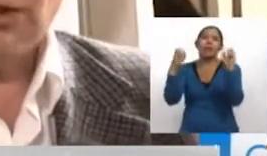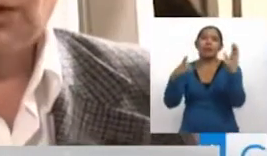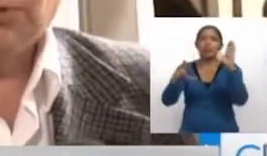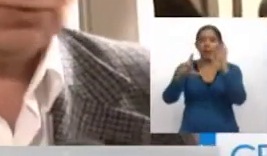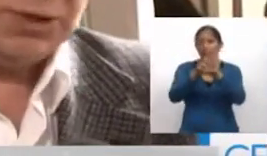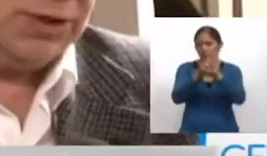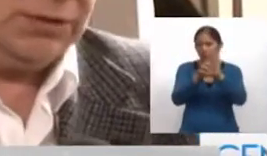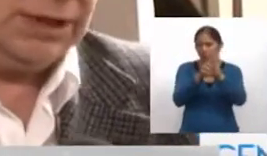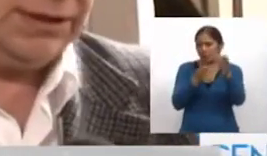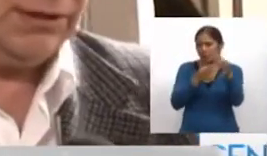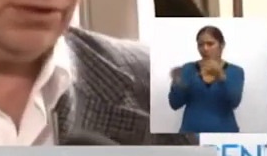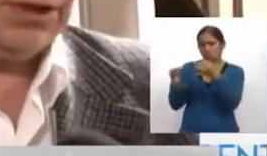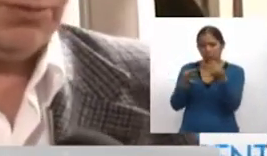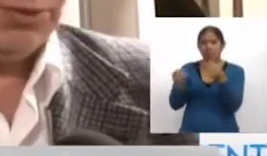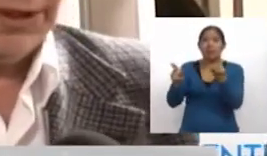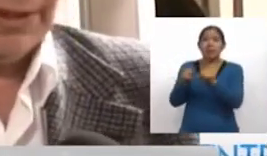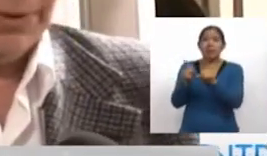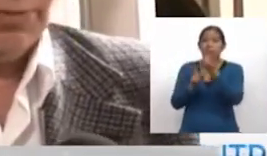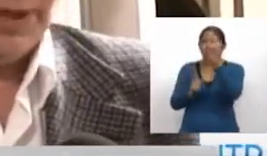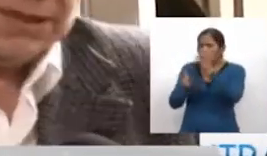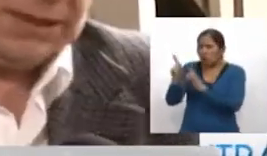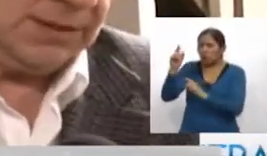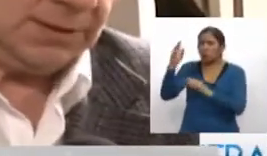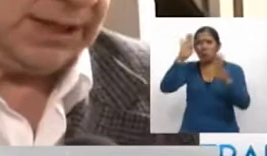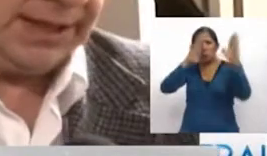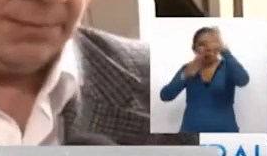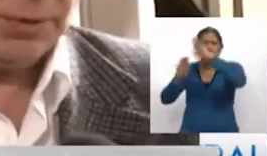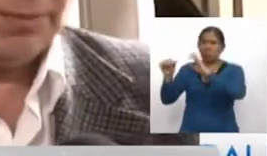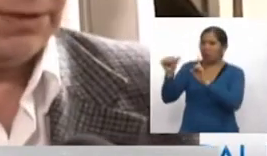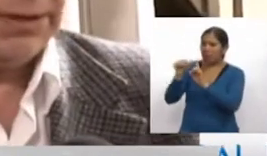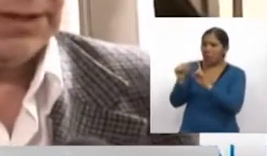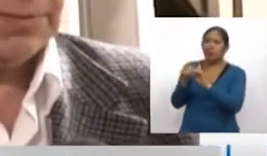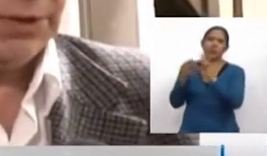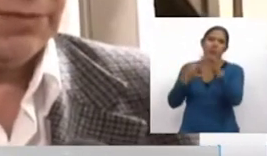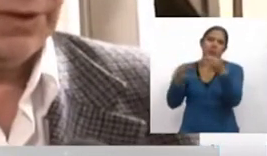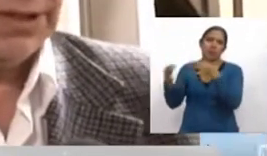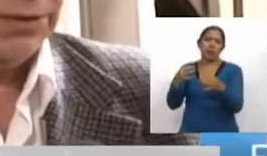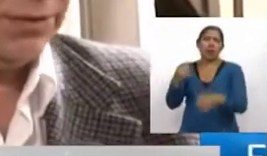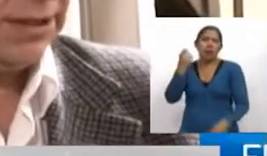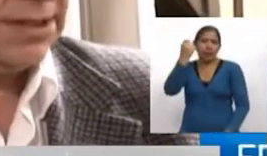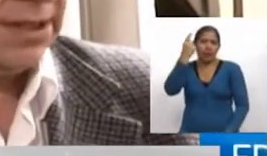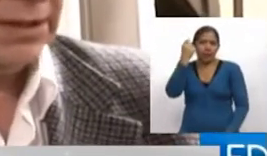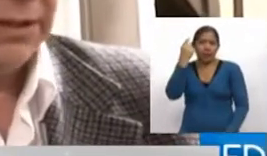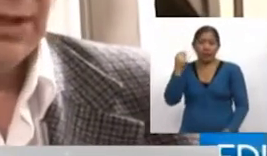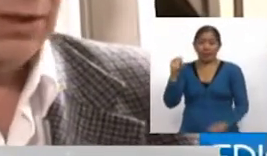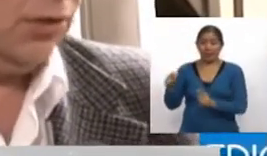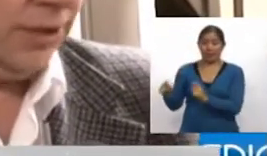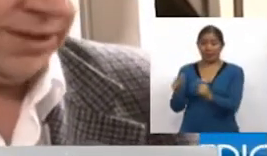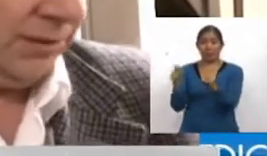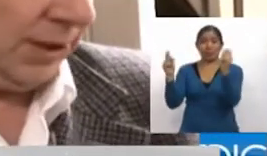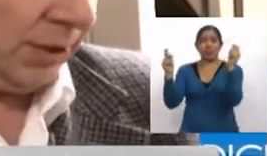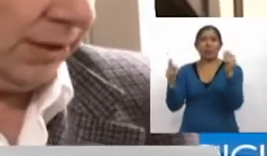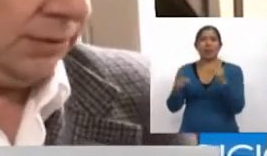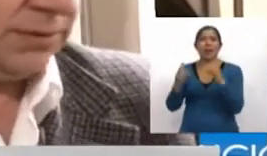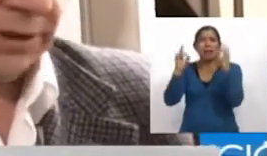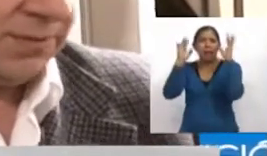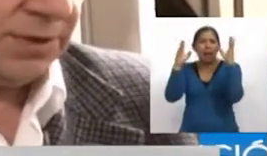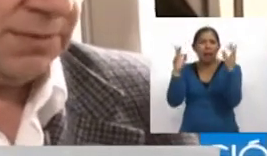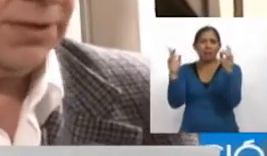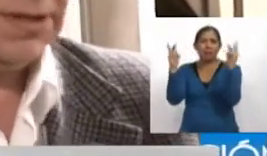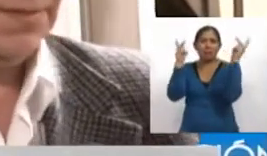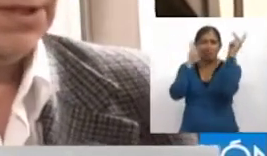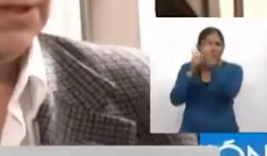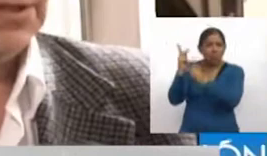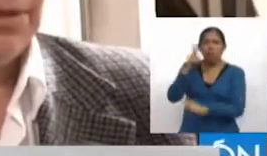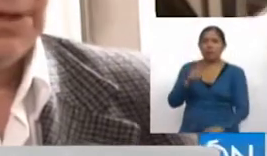código y, por supuesto, algún artículo que aún pudiera preocuparles. Entendemos que la gran preocupación del transporte fue el 137. Hoy ha sido derogado, en las